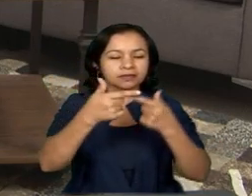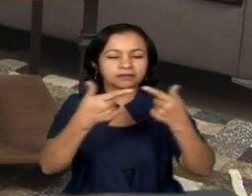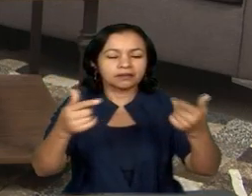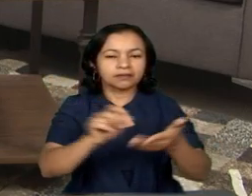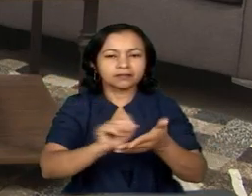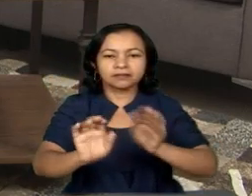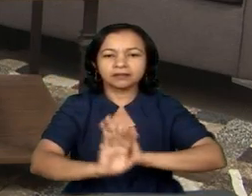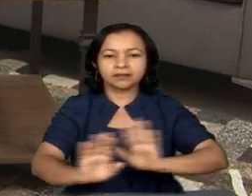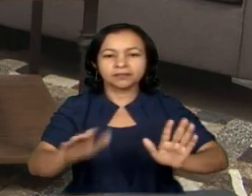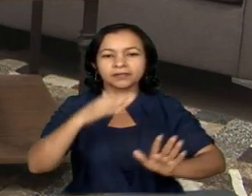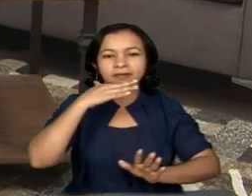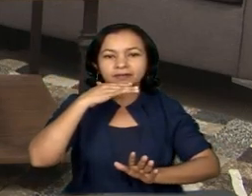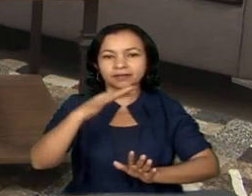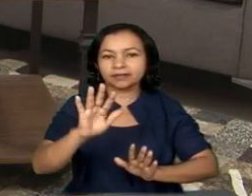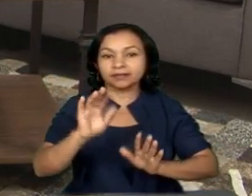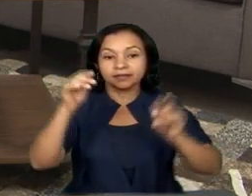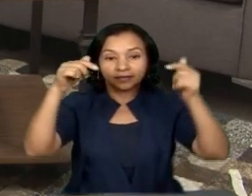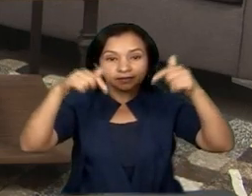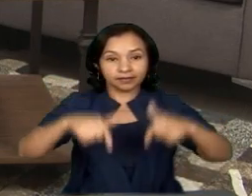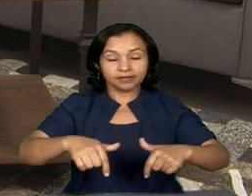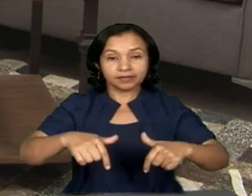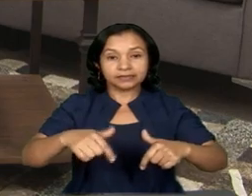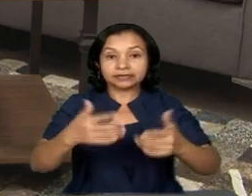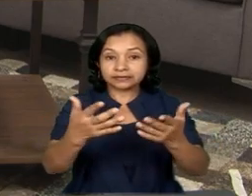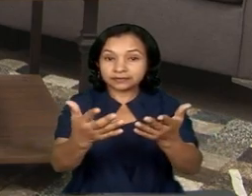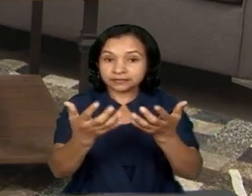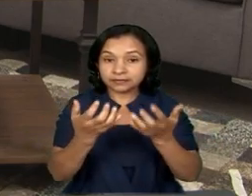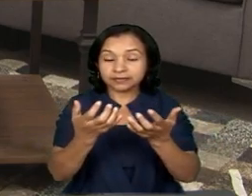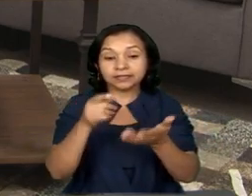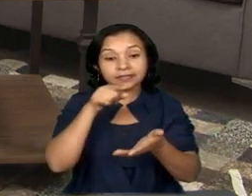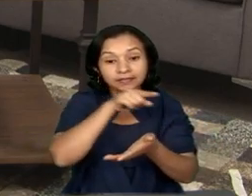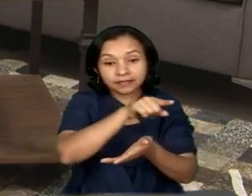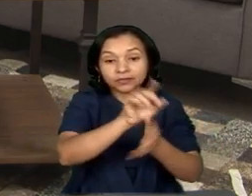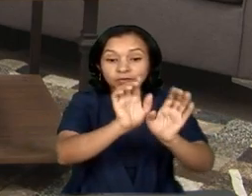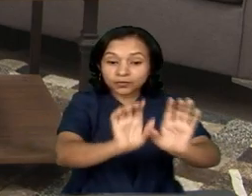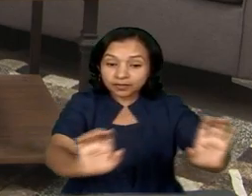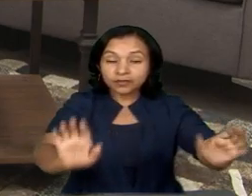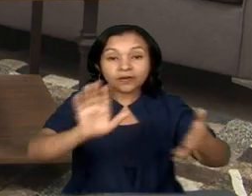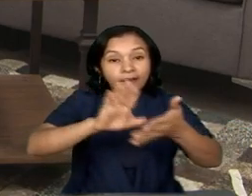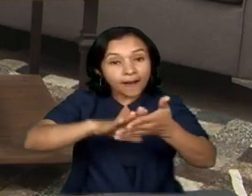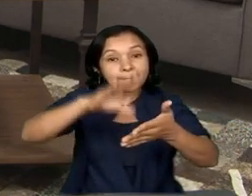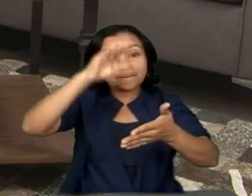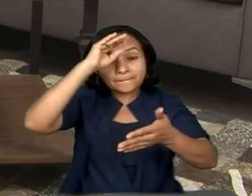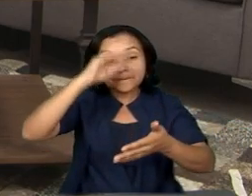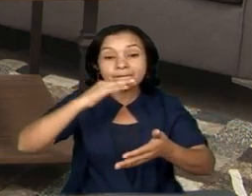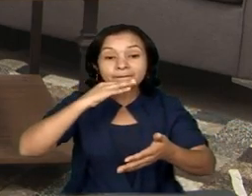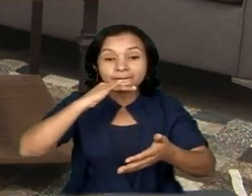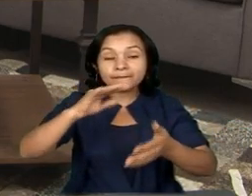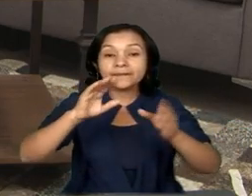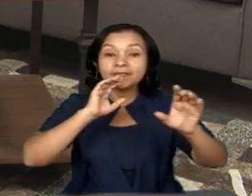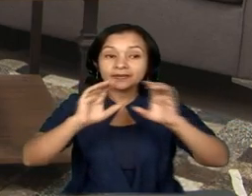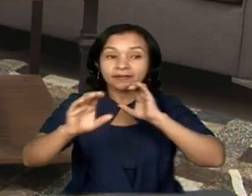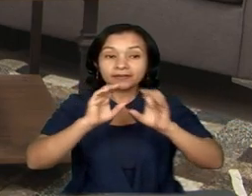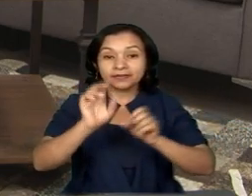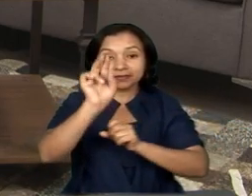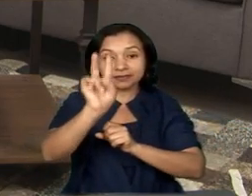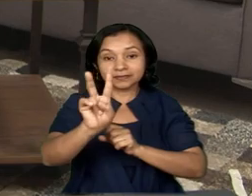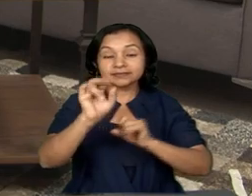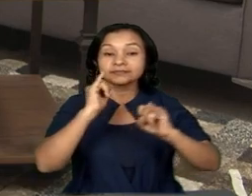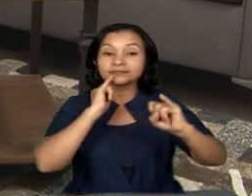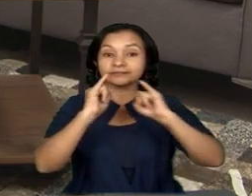idioma inglés. En este caso se subraya el dominio del inglés comunicativo, o sea, el inglés como un segundo idioma. Estos